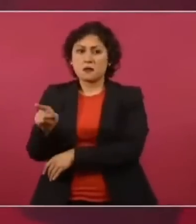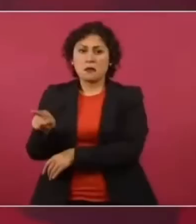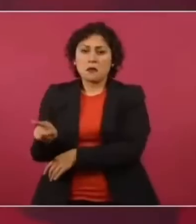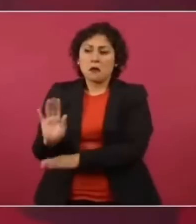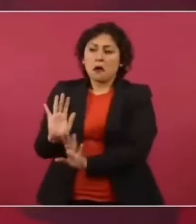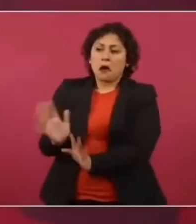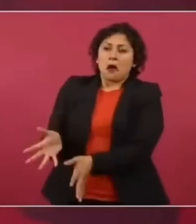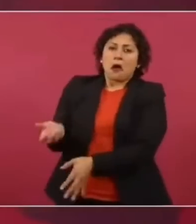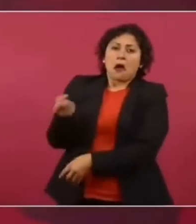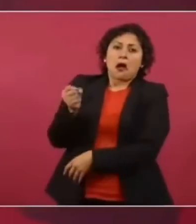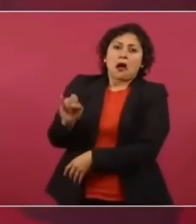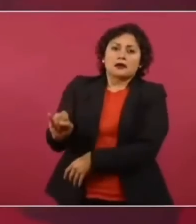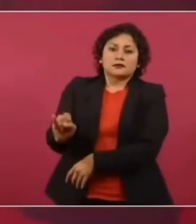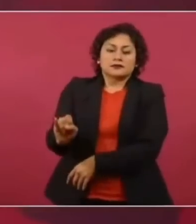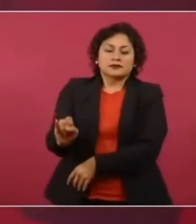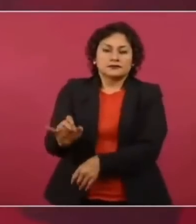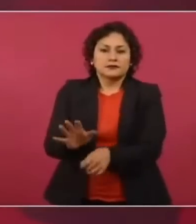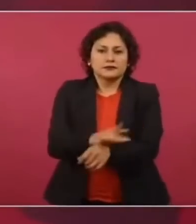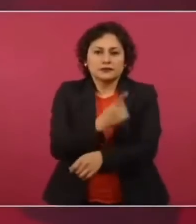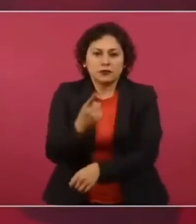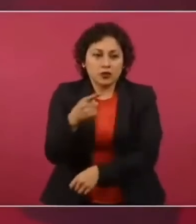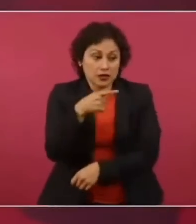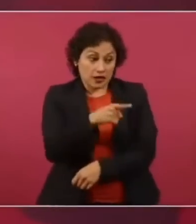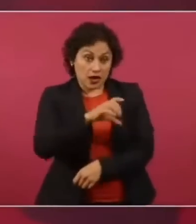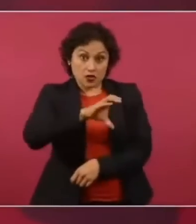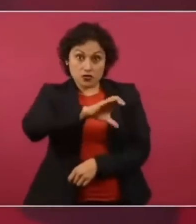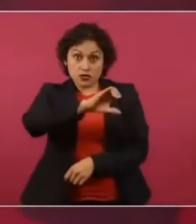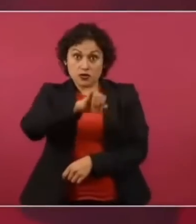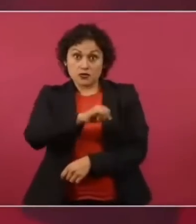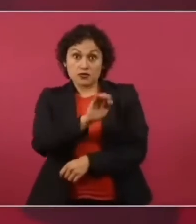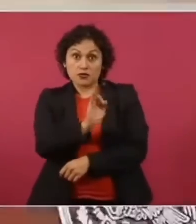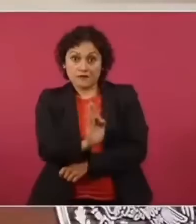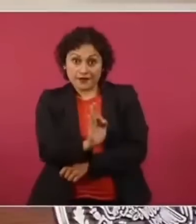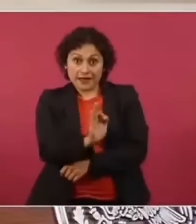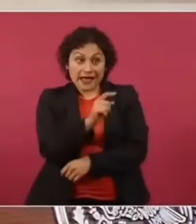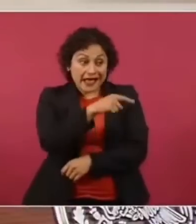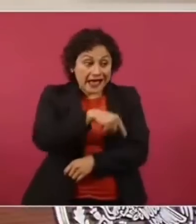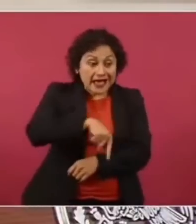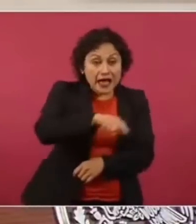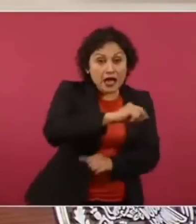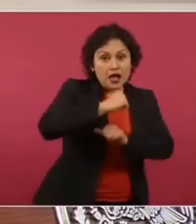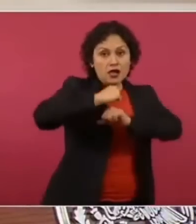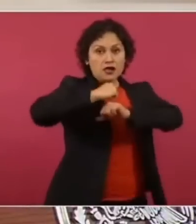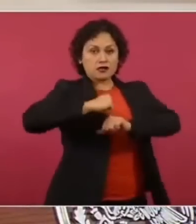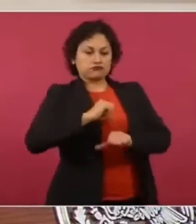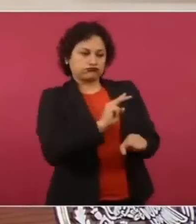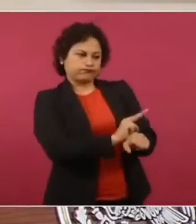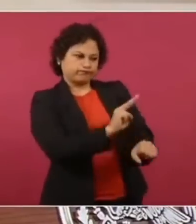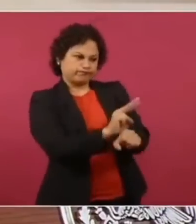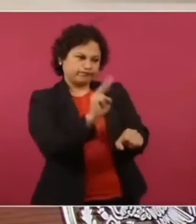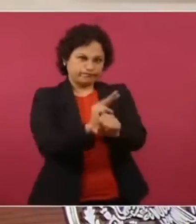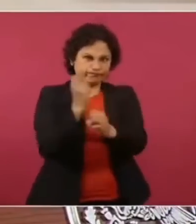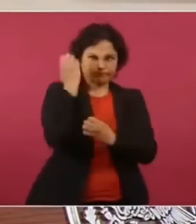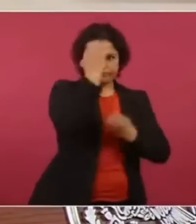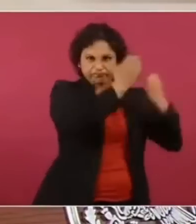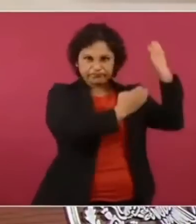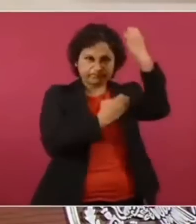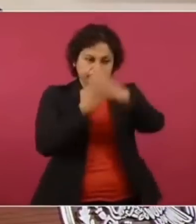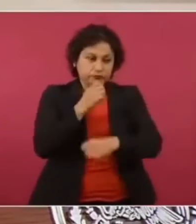porque si funcionara el Consejo de la Judicatura del Poder Judicial, pues ellos